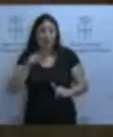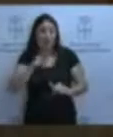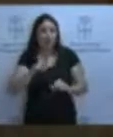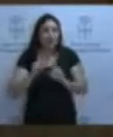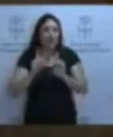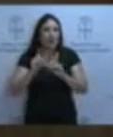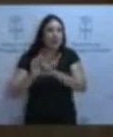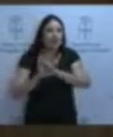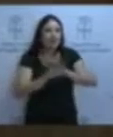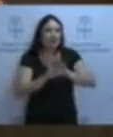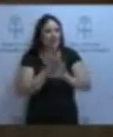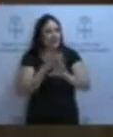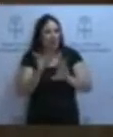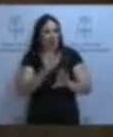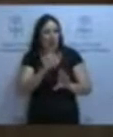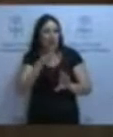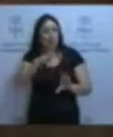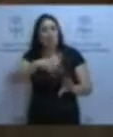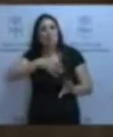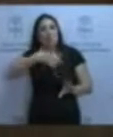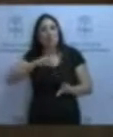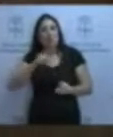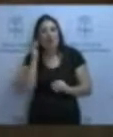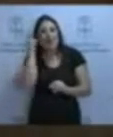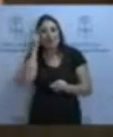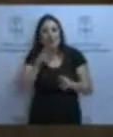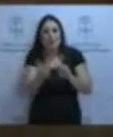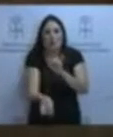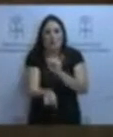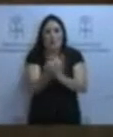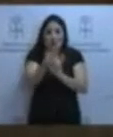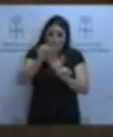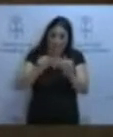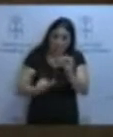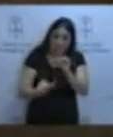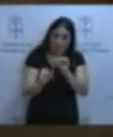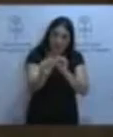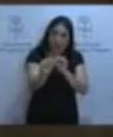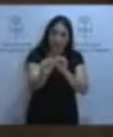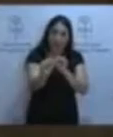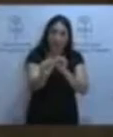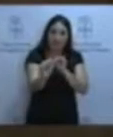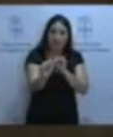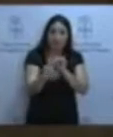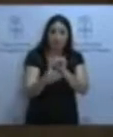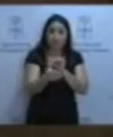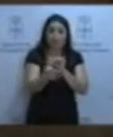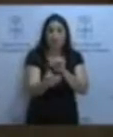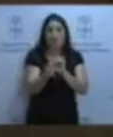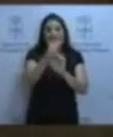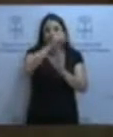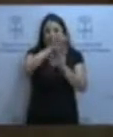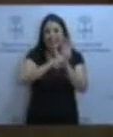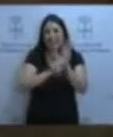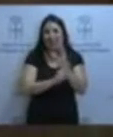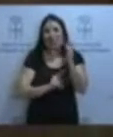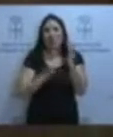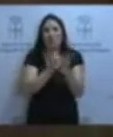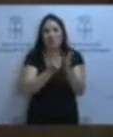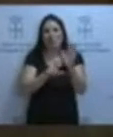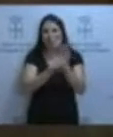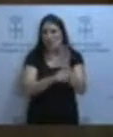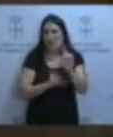haber implicado el desarrollo del sobrecoste si abre una nueva hipótesis. A partir de entonces, lo que va a venir es un listado de nuevas imputaciones